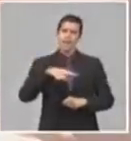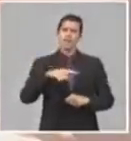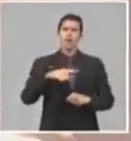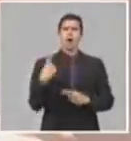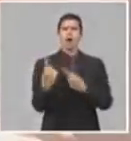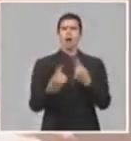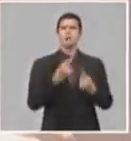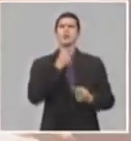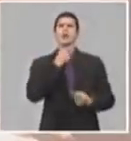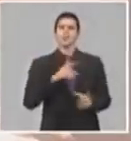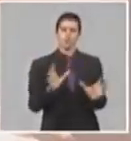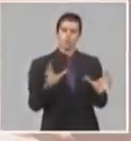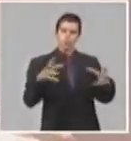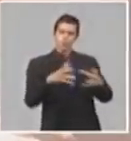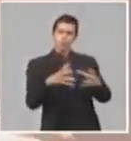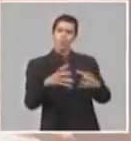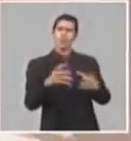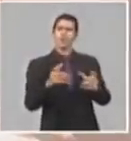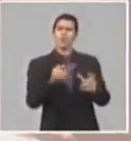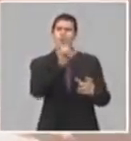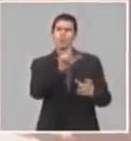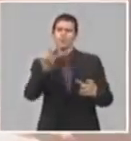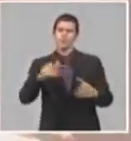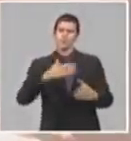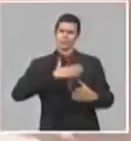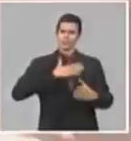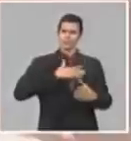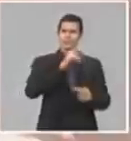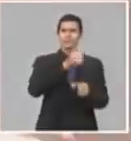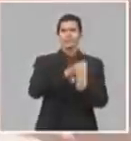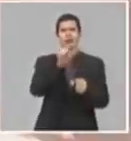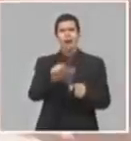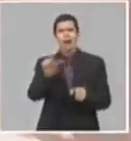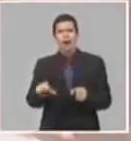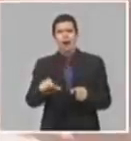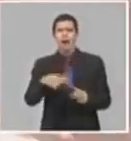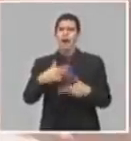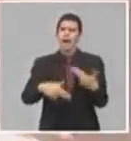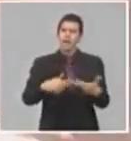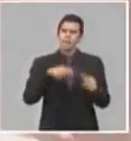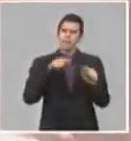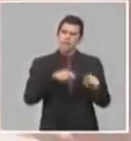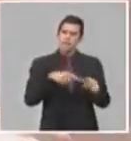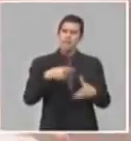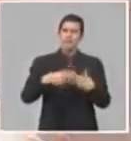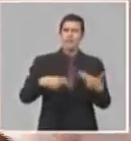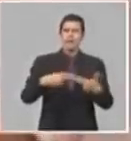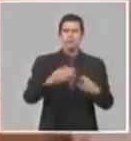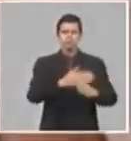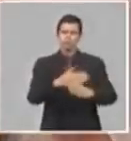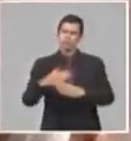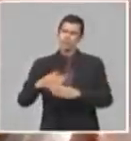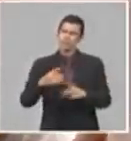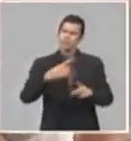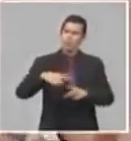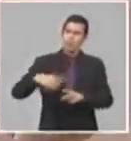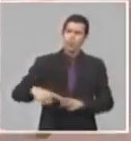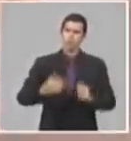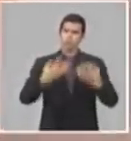propia, muchos ejemplos de productos y de servicios que se pudieran exportar.